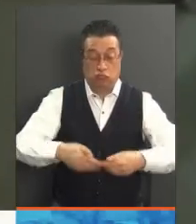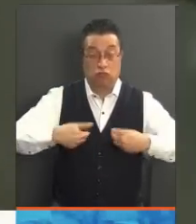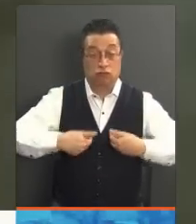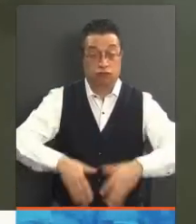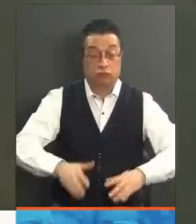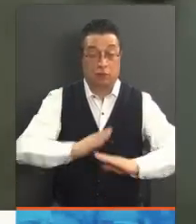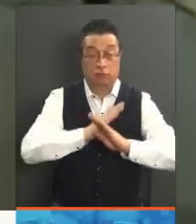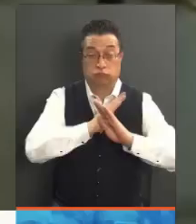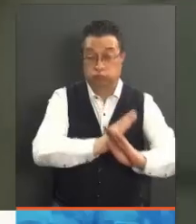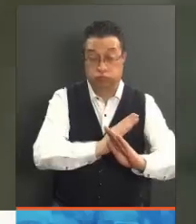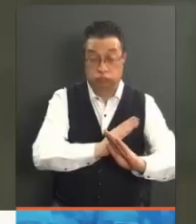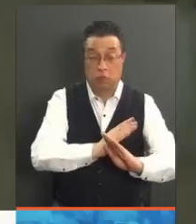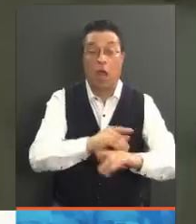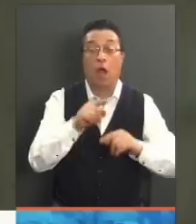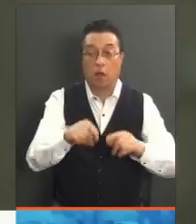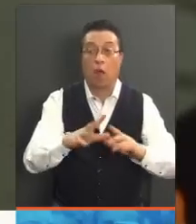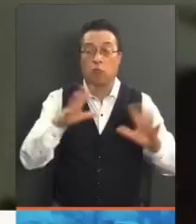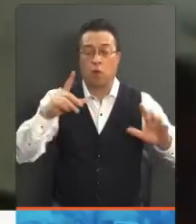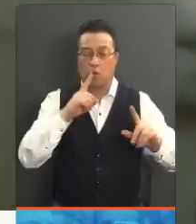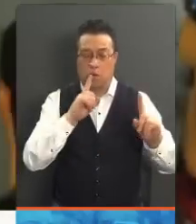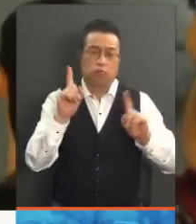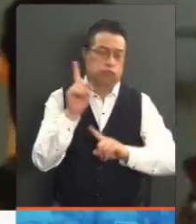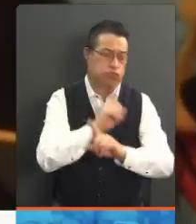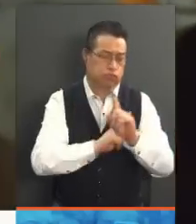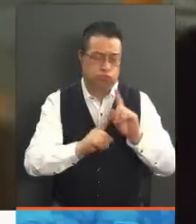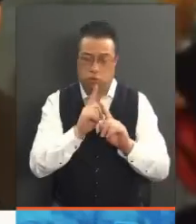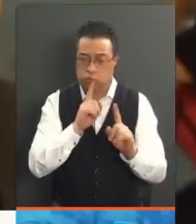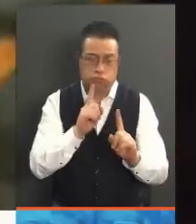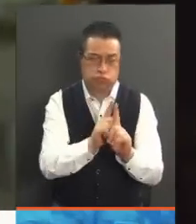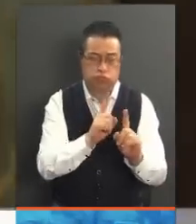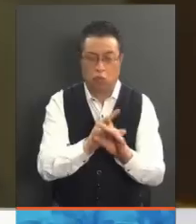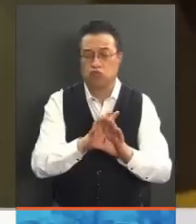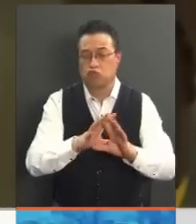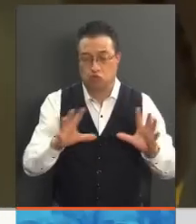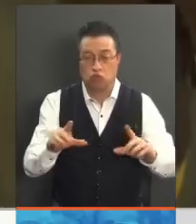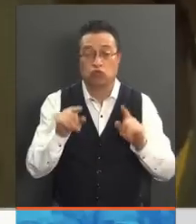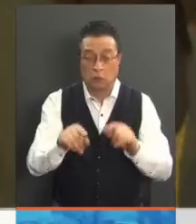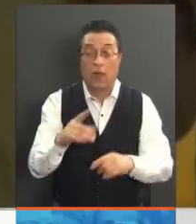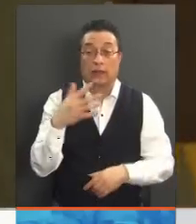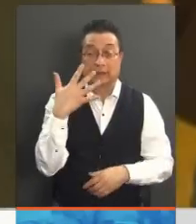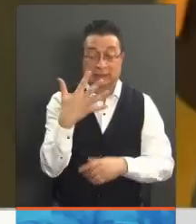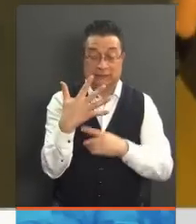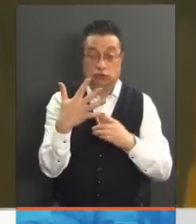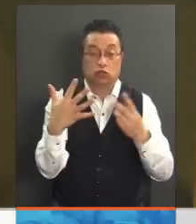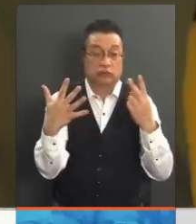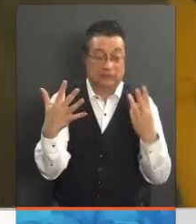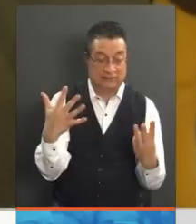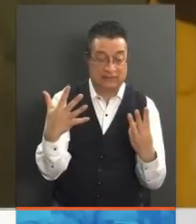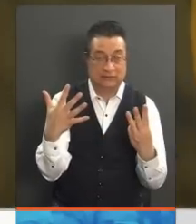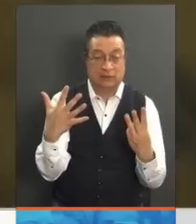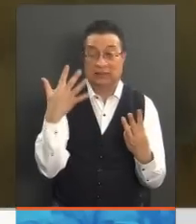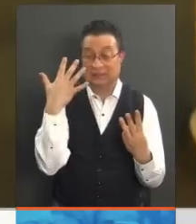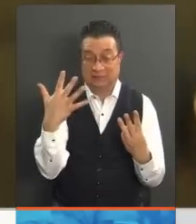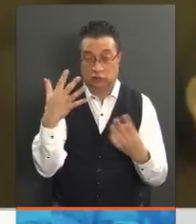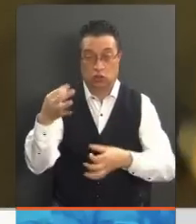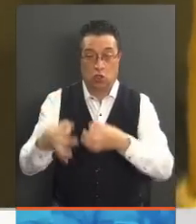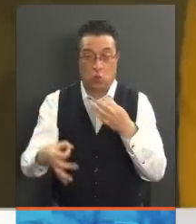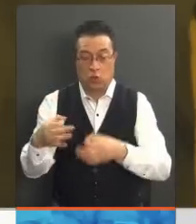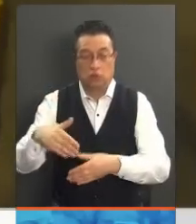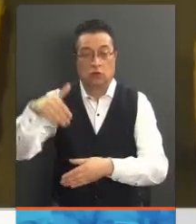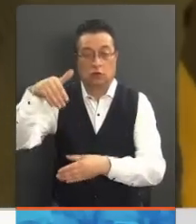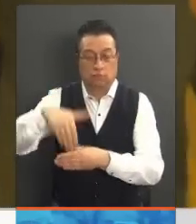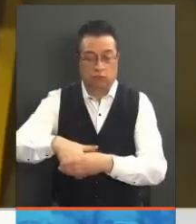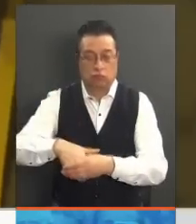han reaccionado diferentes personalidades, pero ha sido 5-3, 5 jueces contra 3 quienes